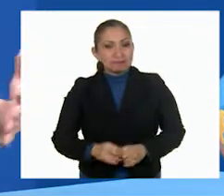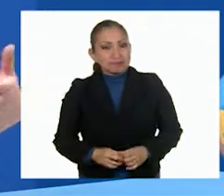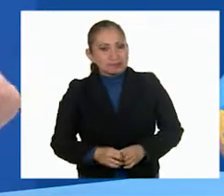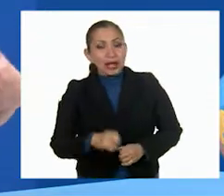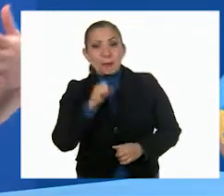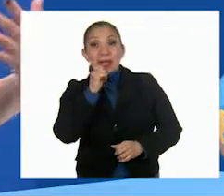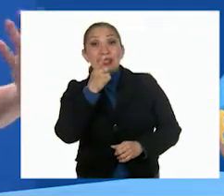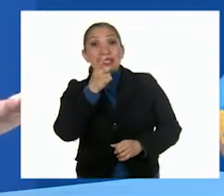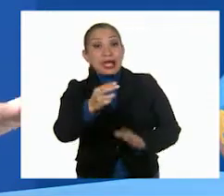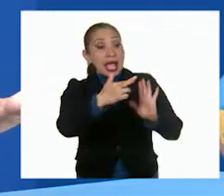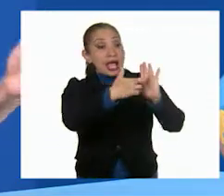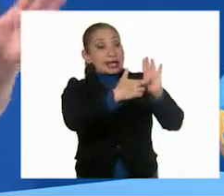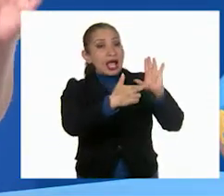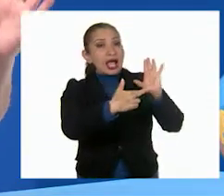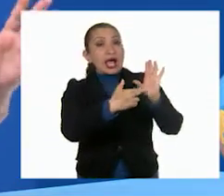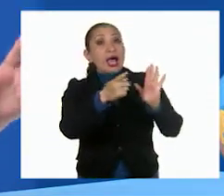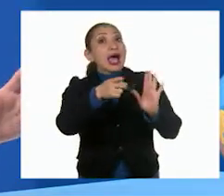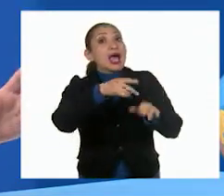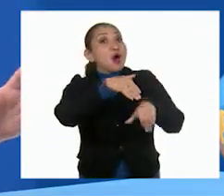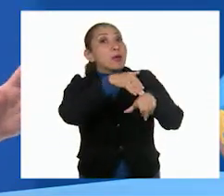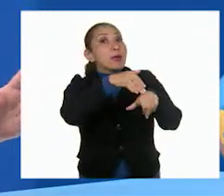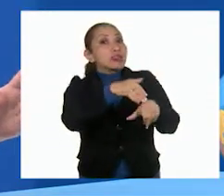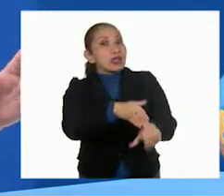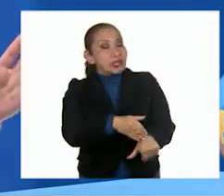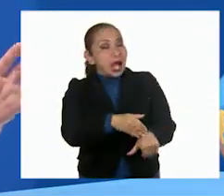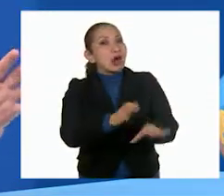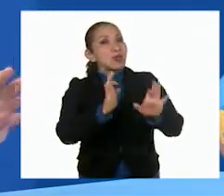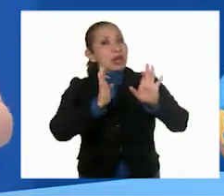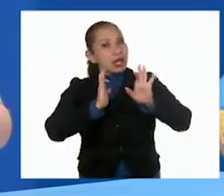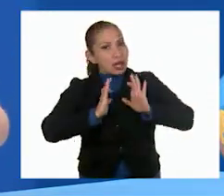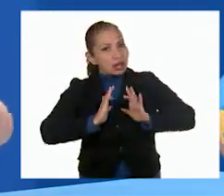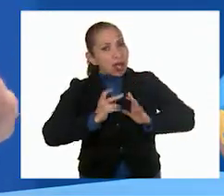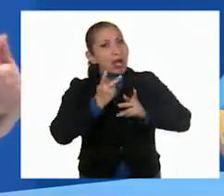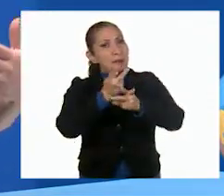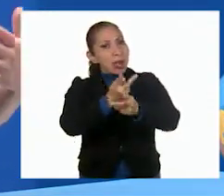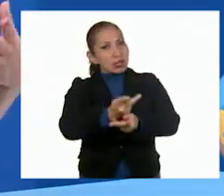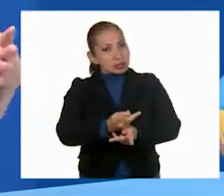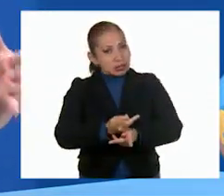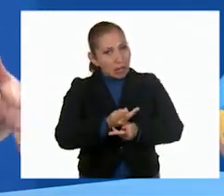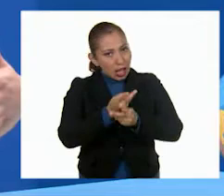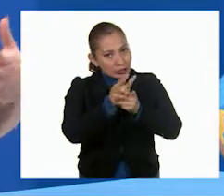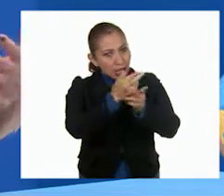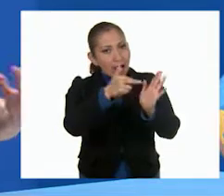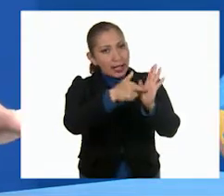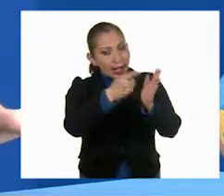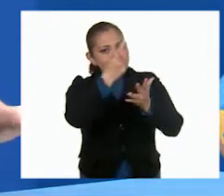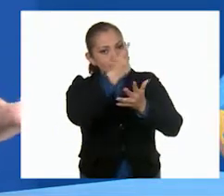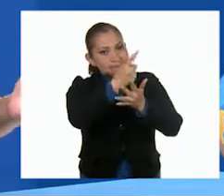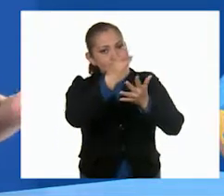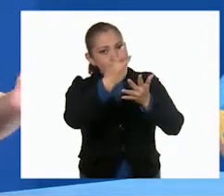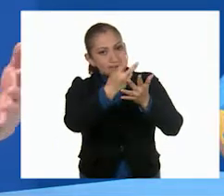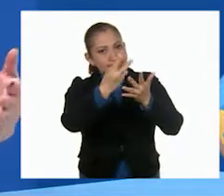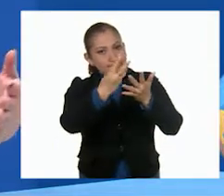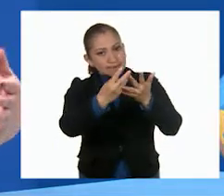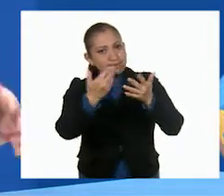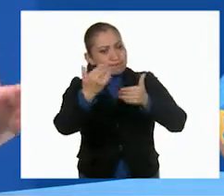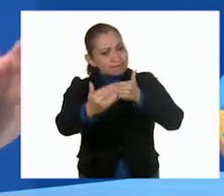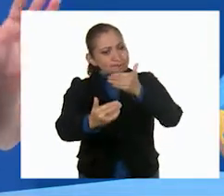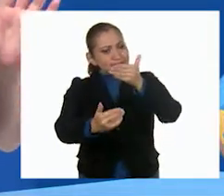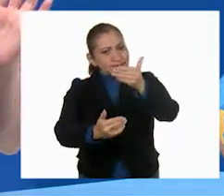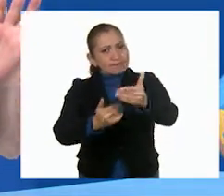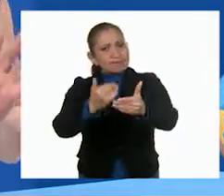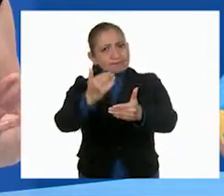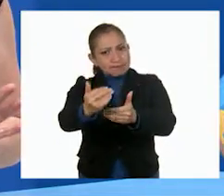las reglas que debemos de seguir. Con paciencia, ¿verdad? Todo tiene incluso un procedimiento que seguir.